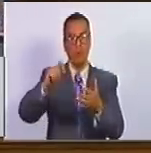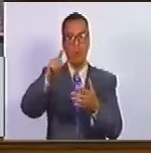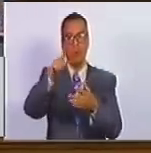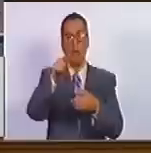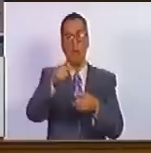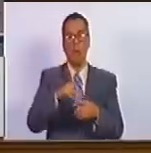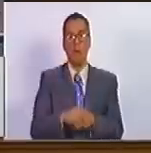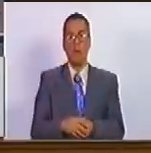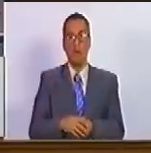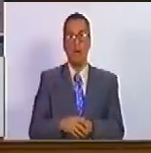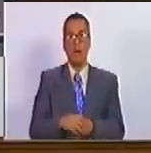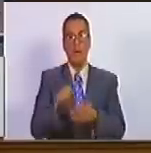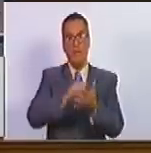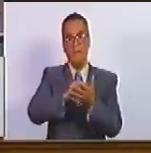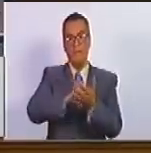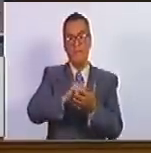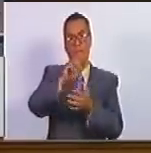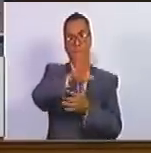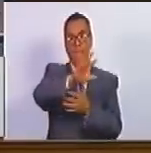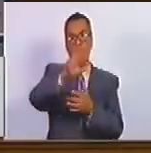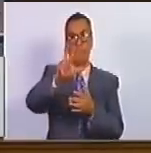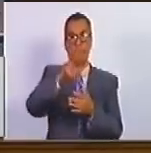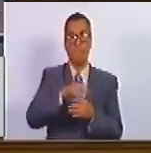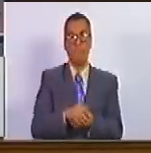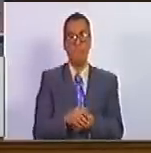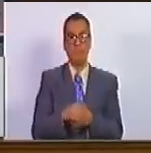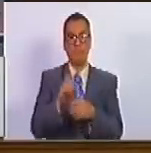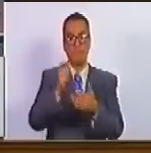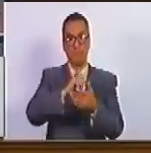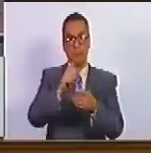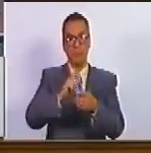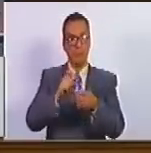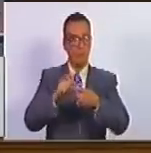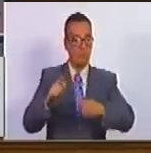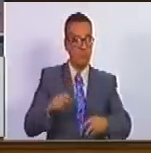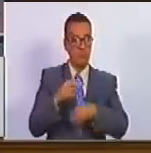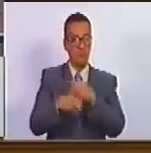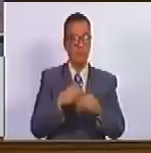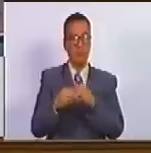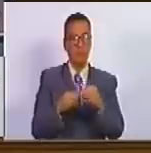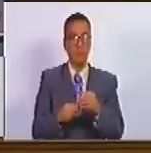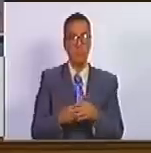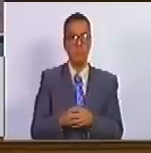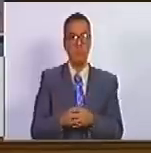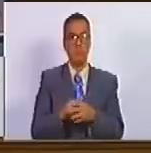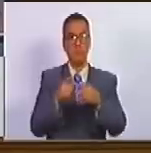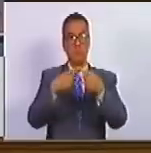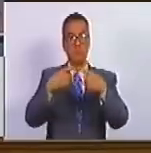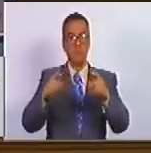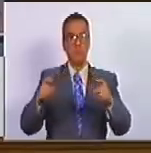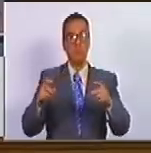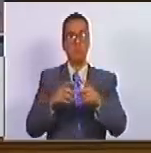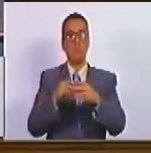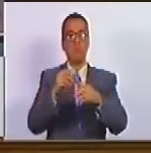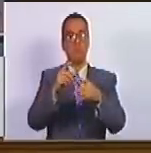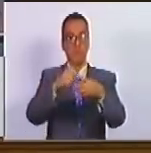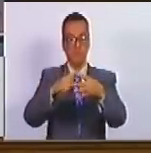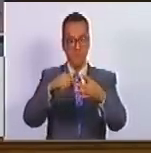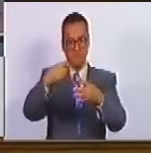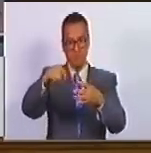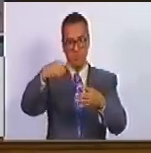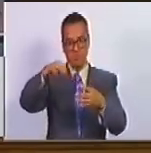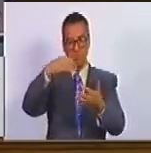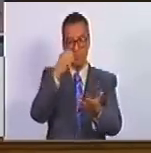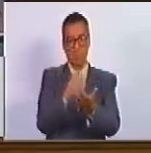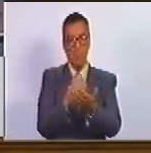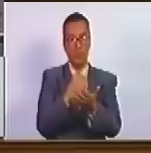los siguientes términos. Artículo 53. El monto exigido por concepto de timbres fiscales, estampillas y papel